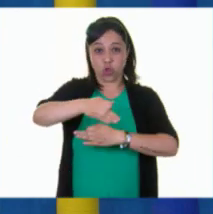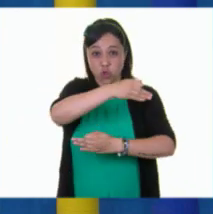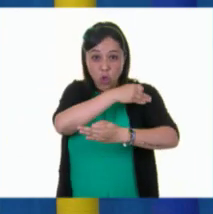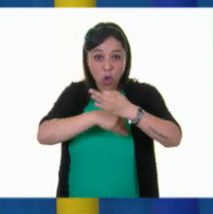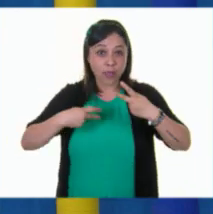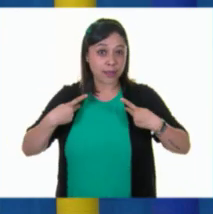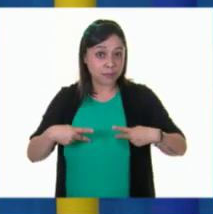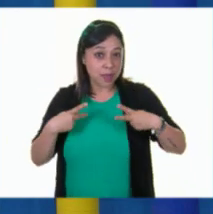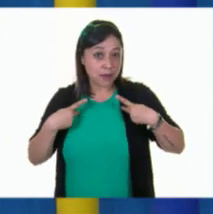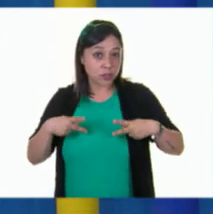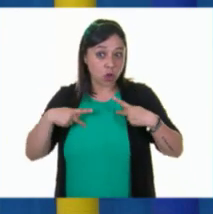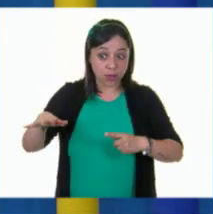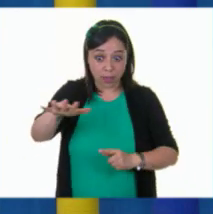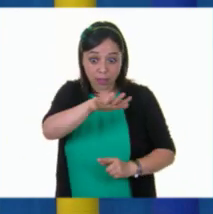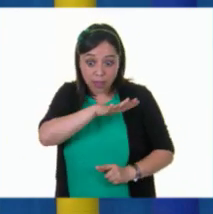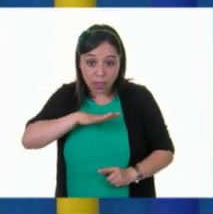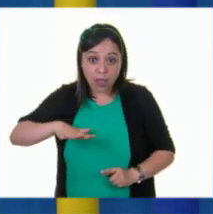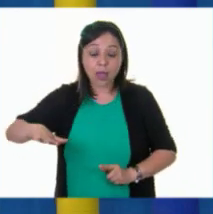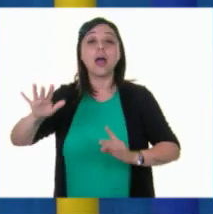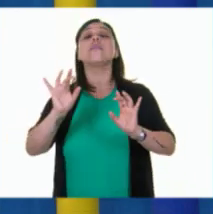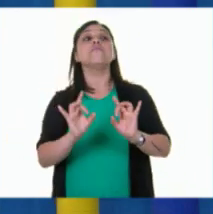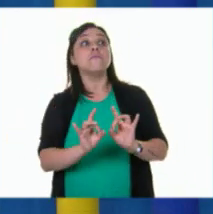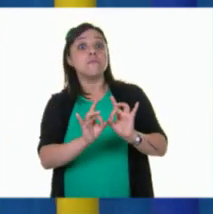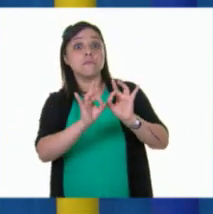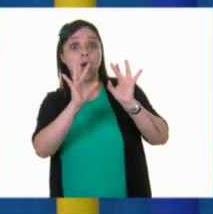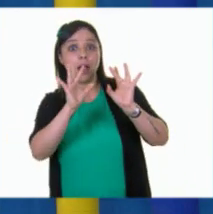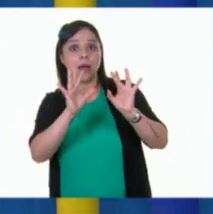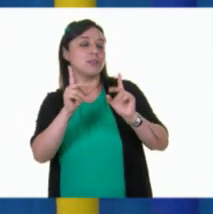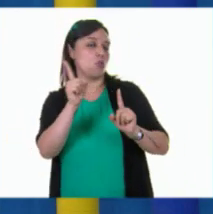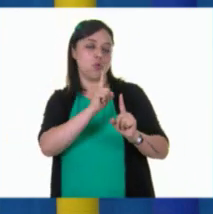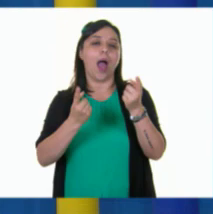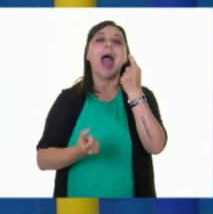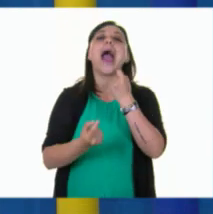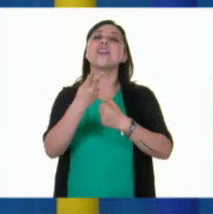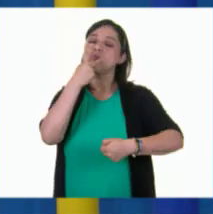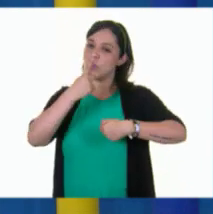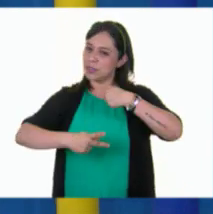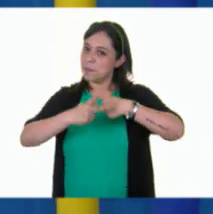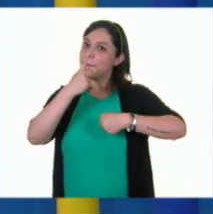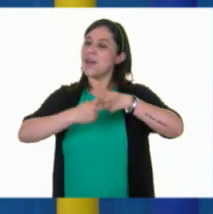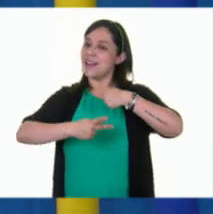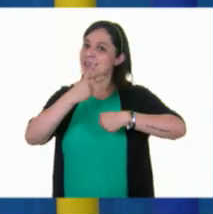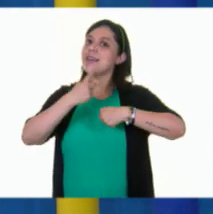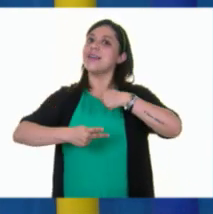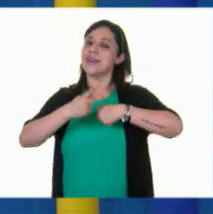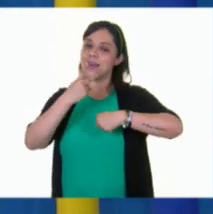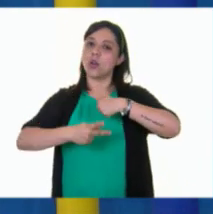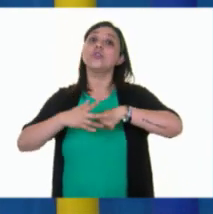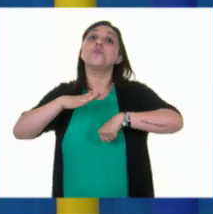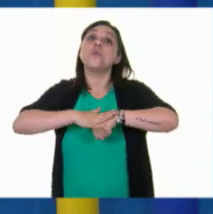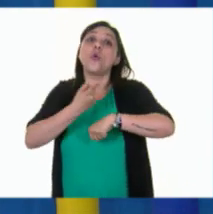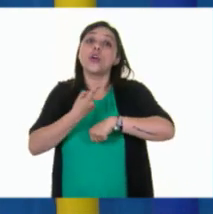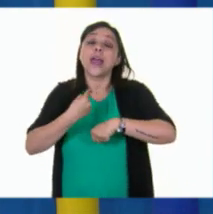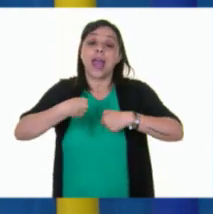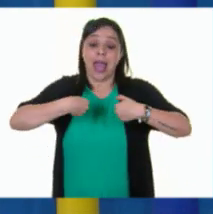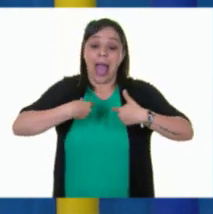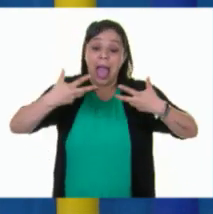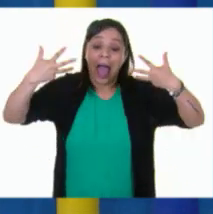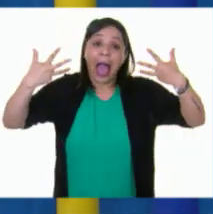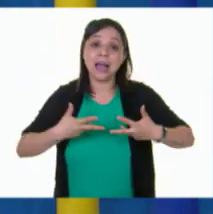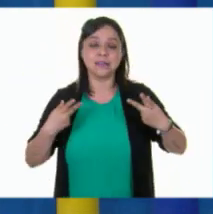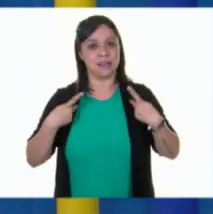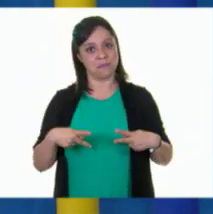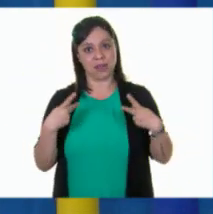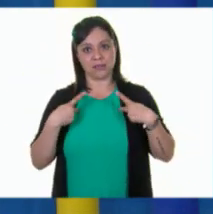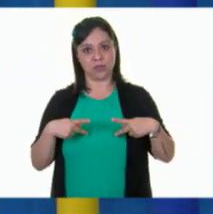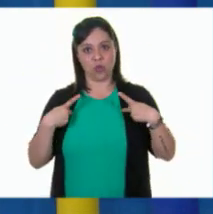se originan en fenómenos naturales. Hay algunos riesgos que se desencadenan a partir de acciones humanas, como ocurre